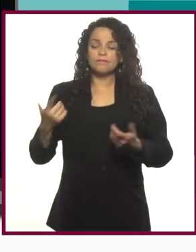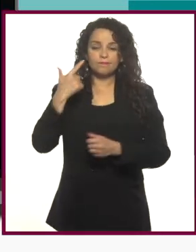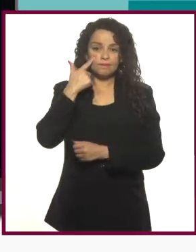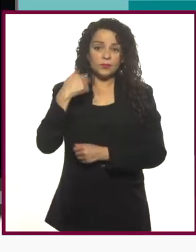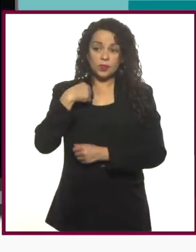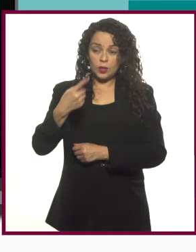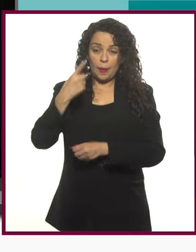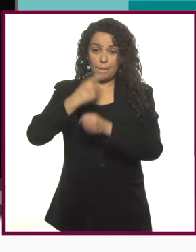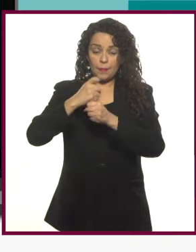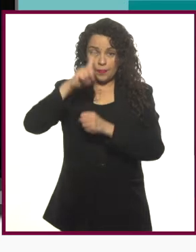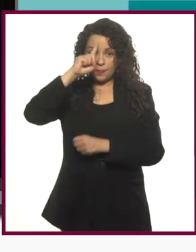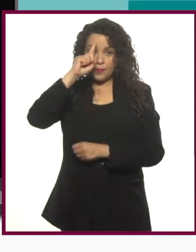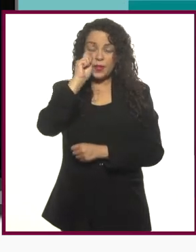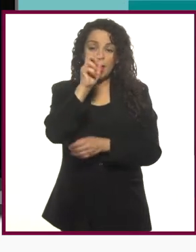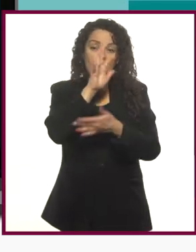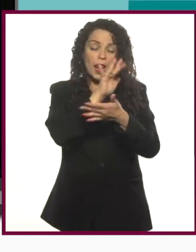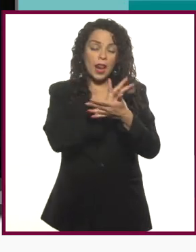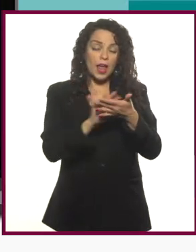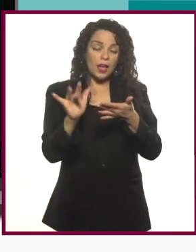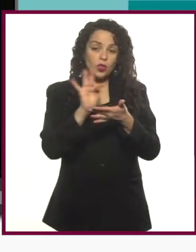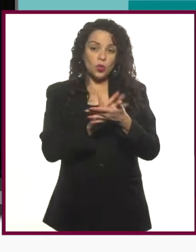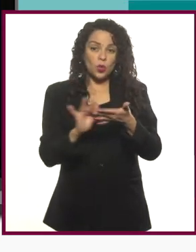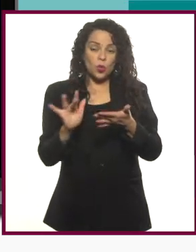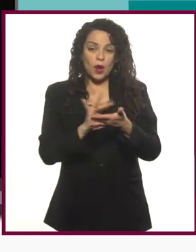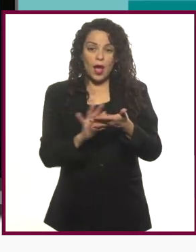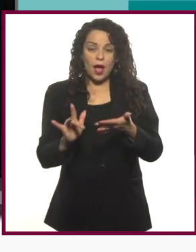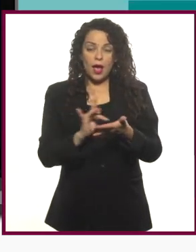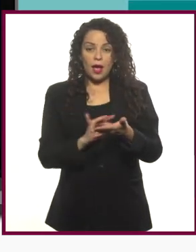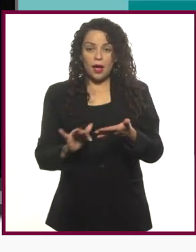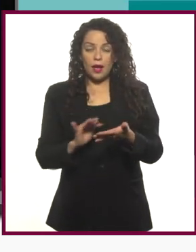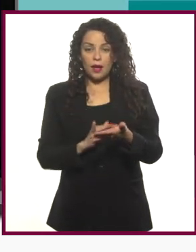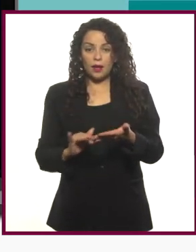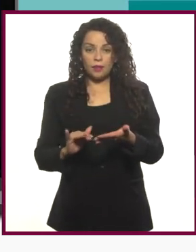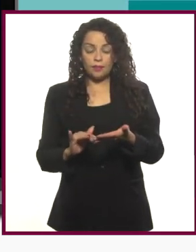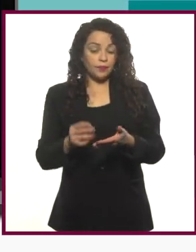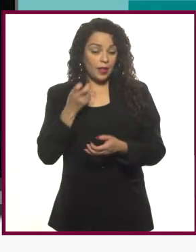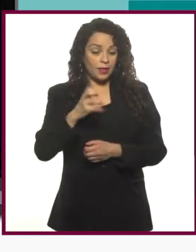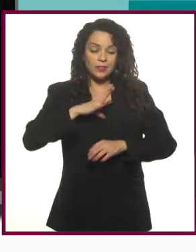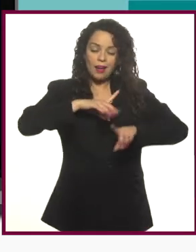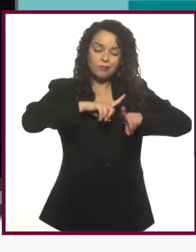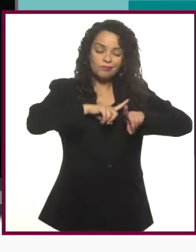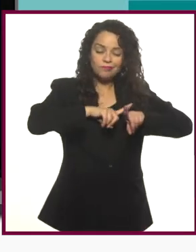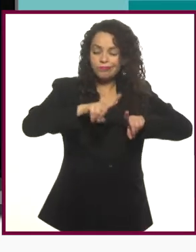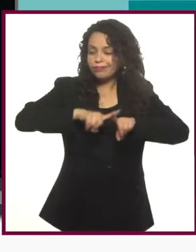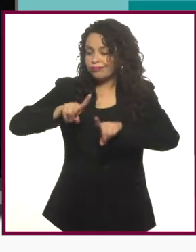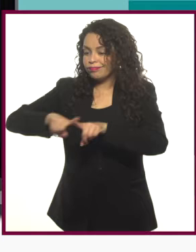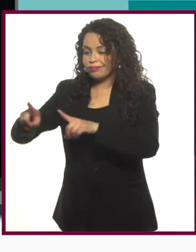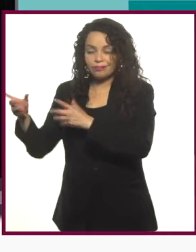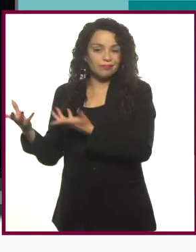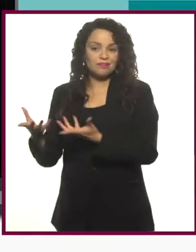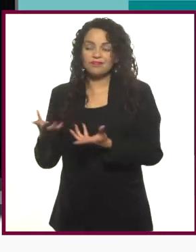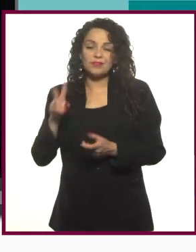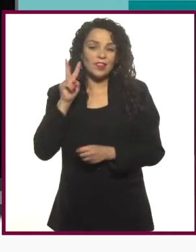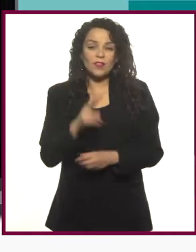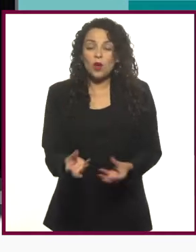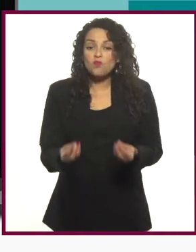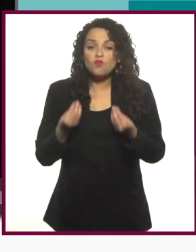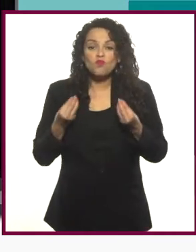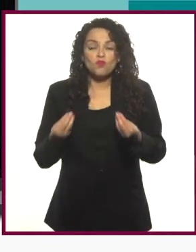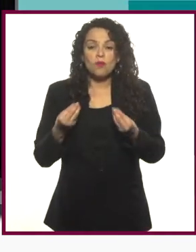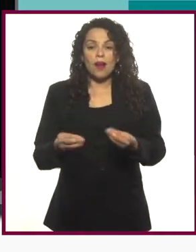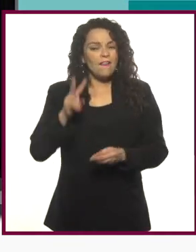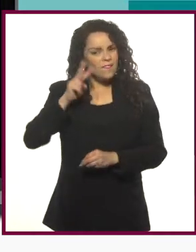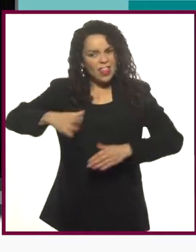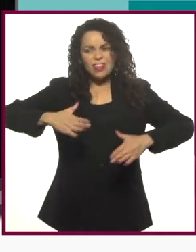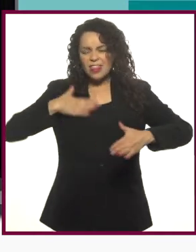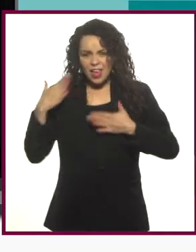Pues en primer lugar recomiendo la lectura de esta gran diversidad. Hay muchísimo,